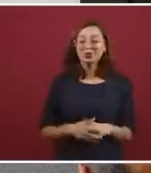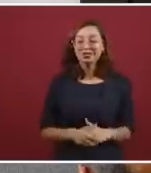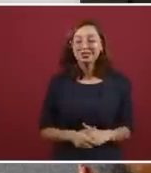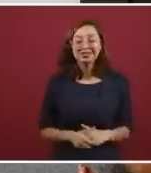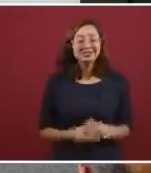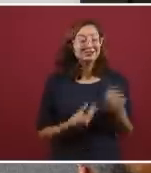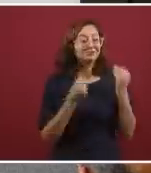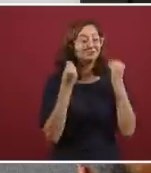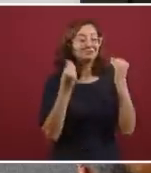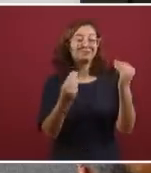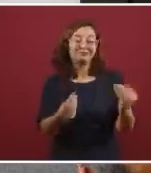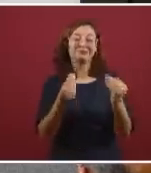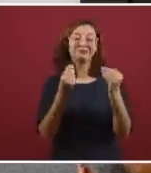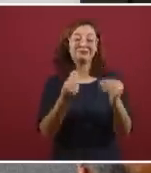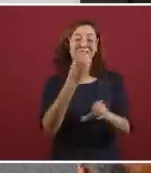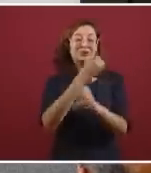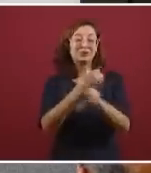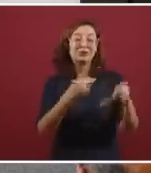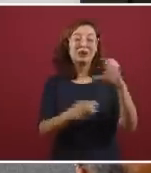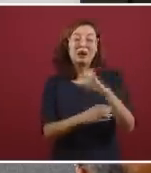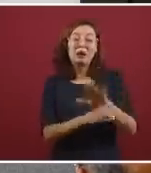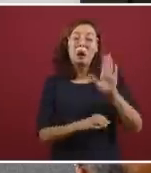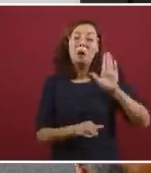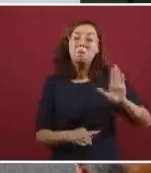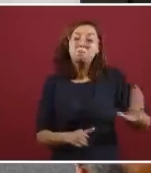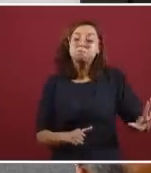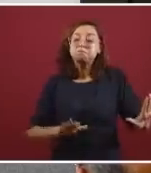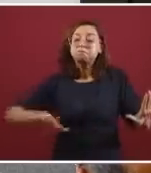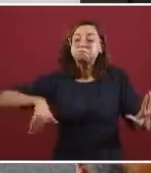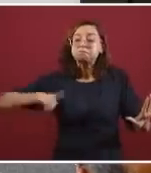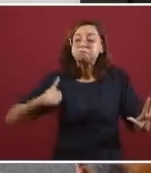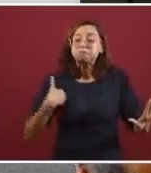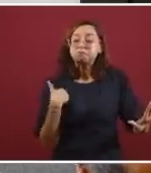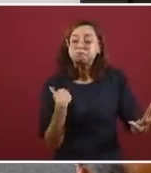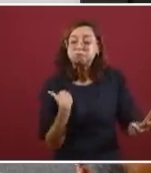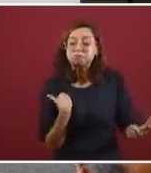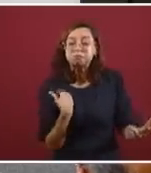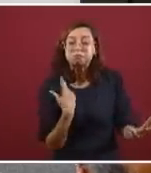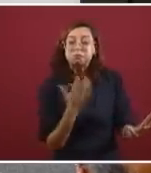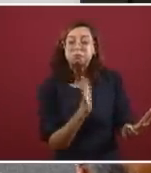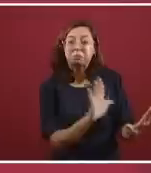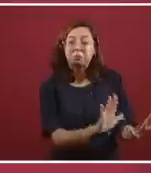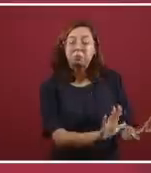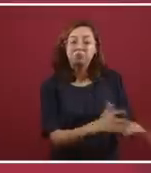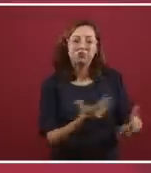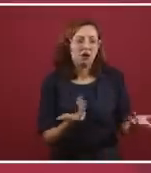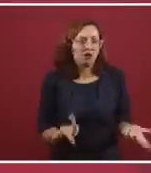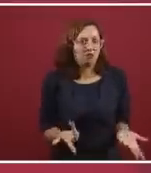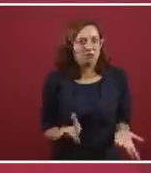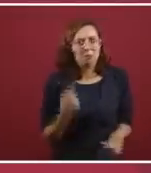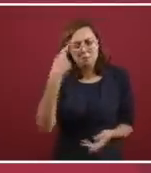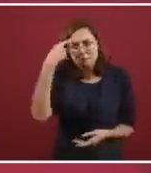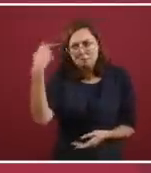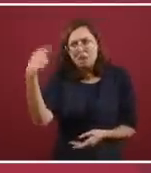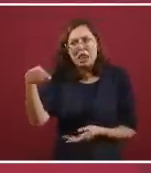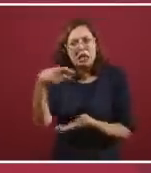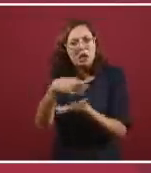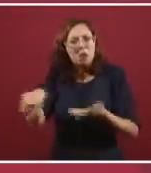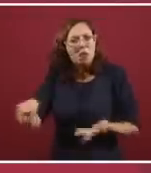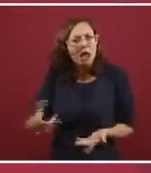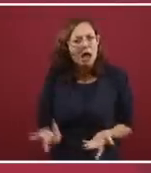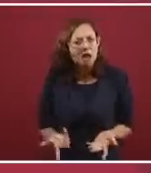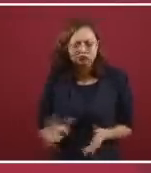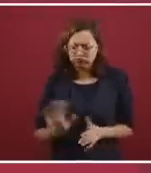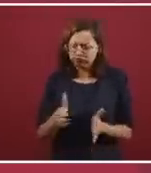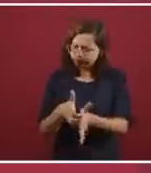muchísimas cosas y se ahorra había la práctica